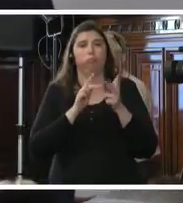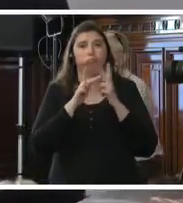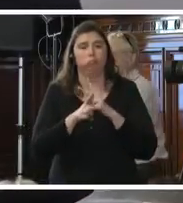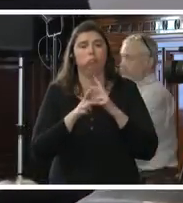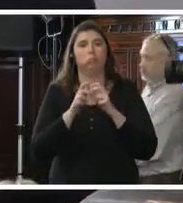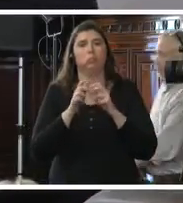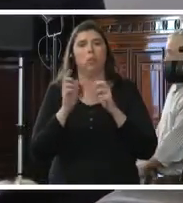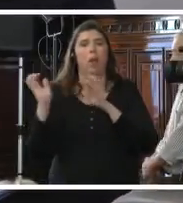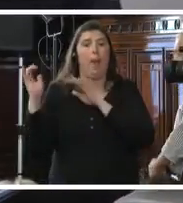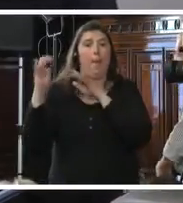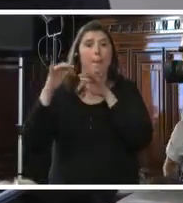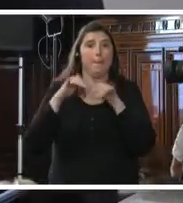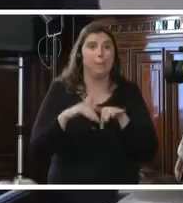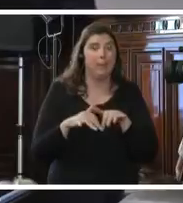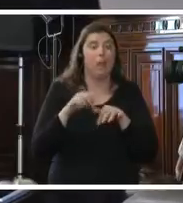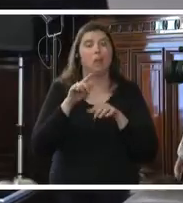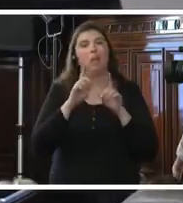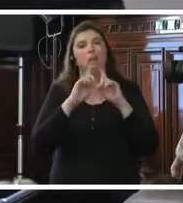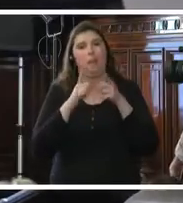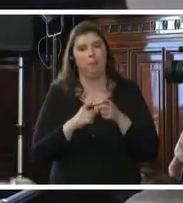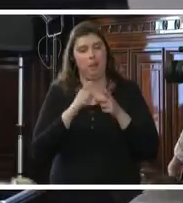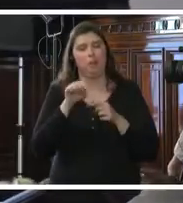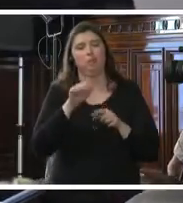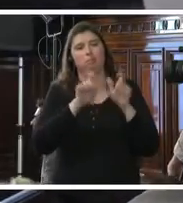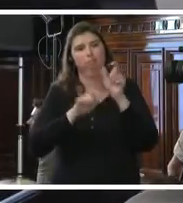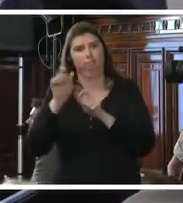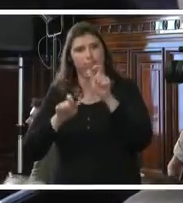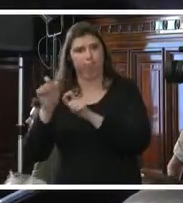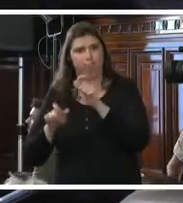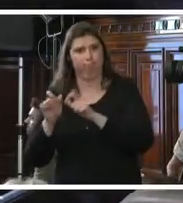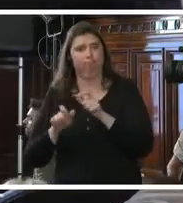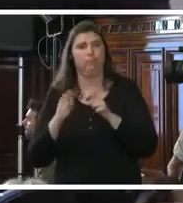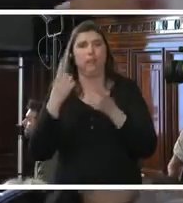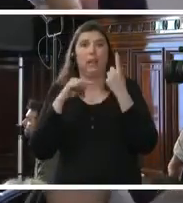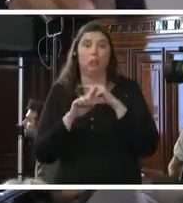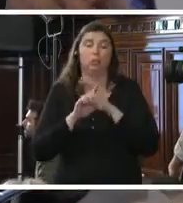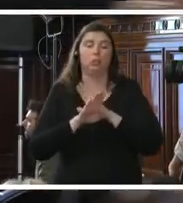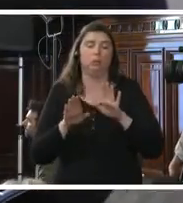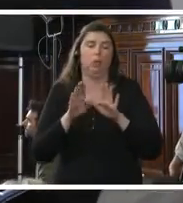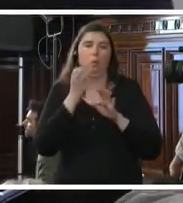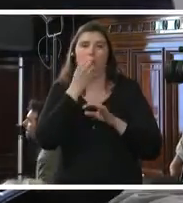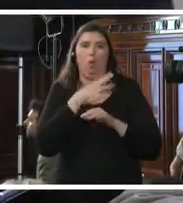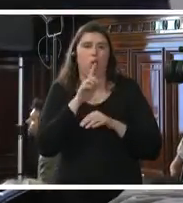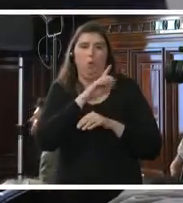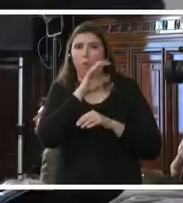migraciones, migrantes, que también involucra el tema de tráfico y trata. Entonces, mejor yo escuchar más. Muchas gracias.